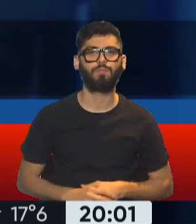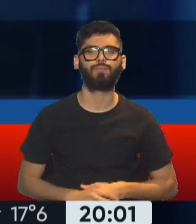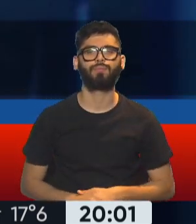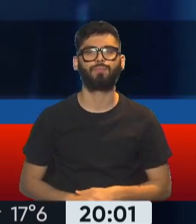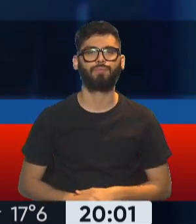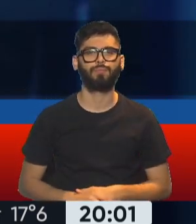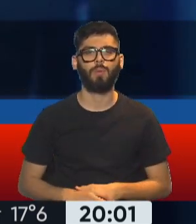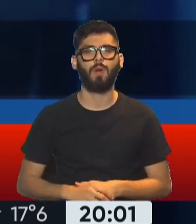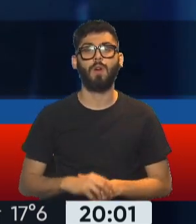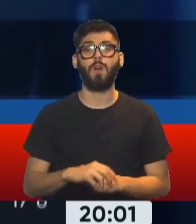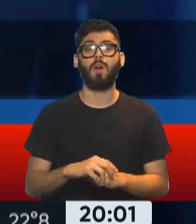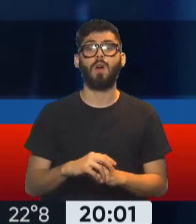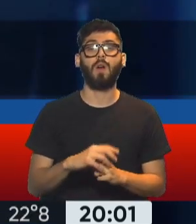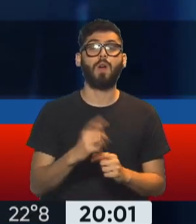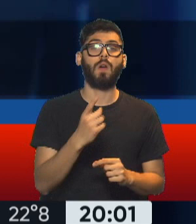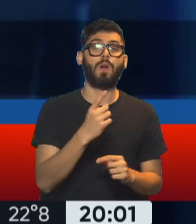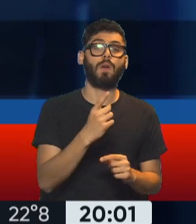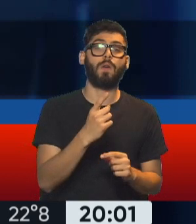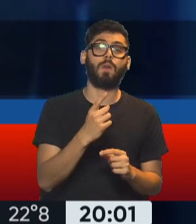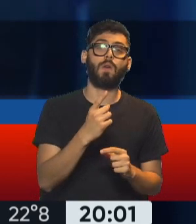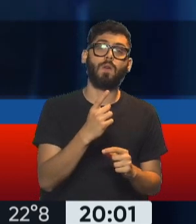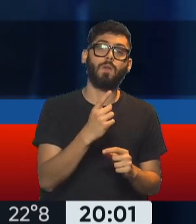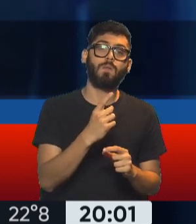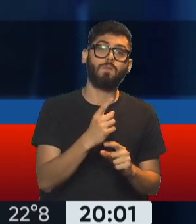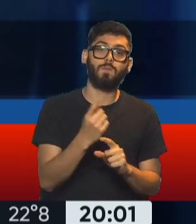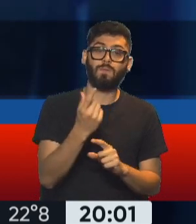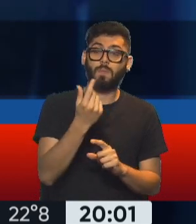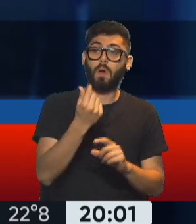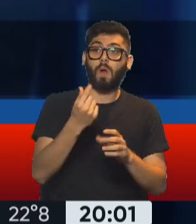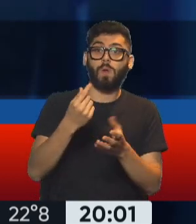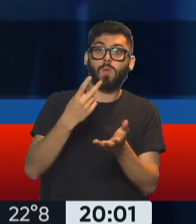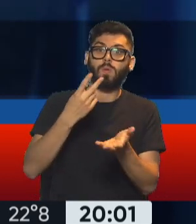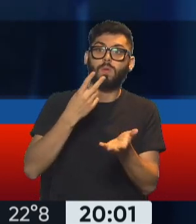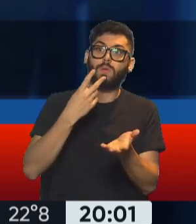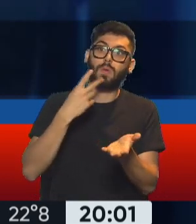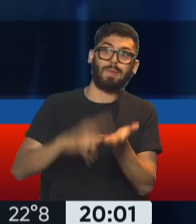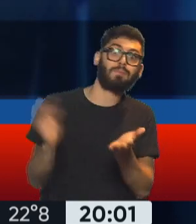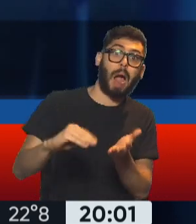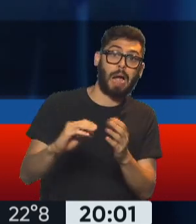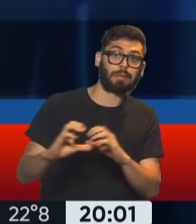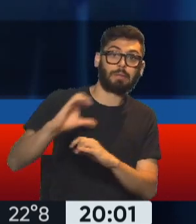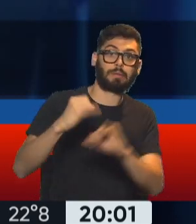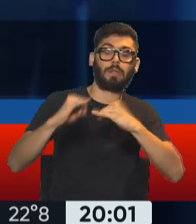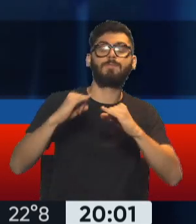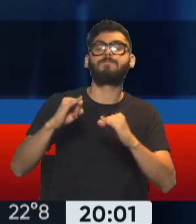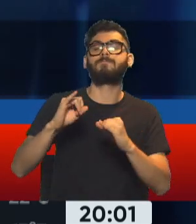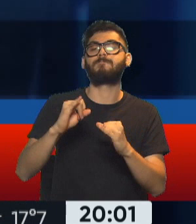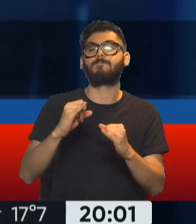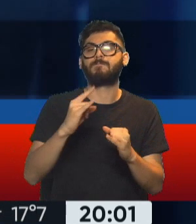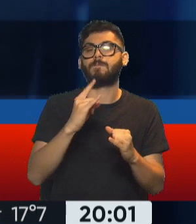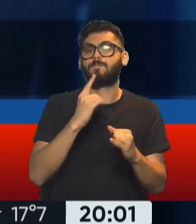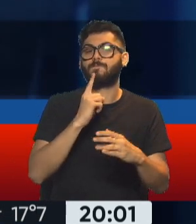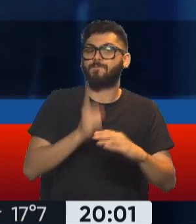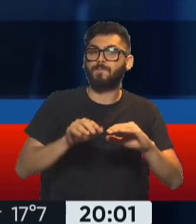this discussion, there were reservations about freezing surcharges, mostly driven by